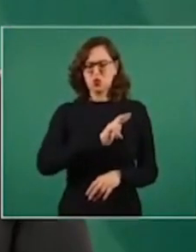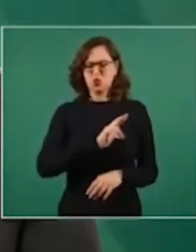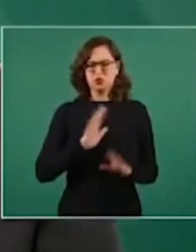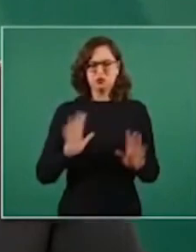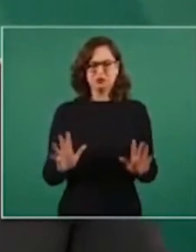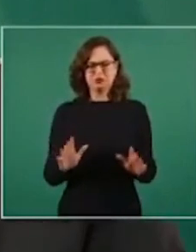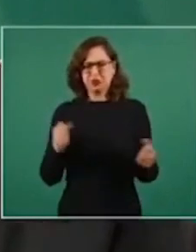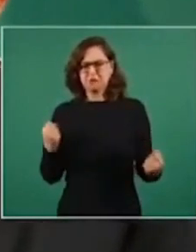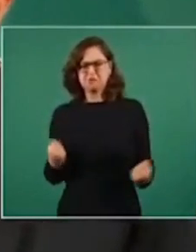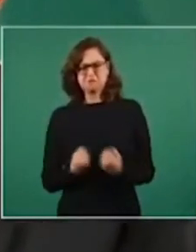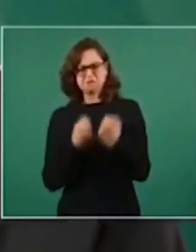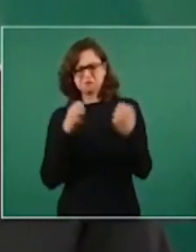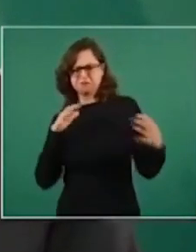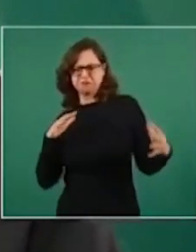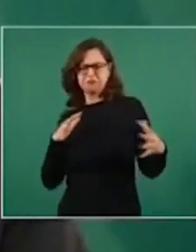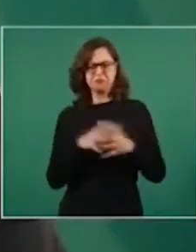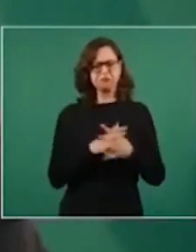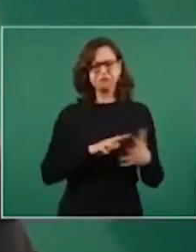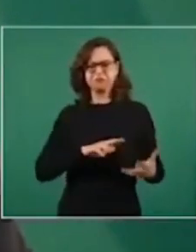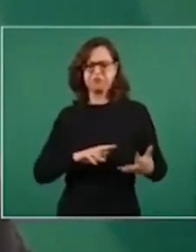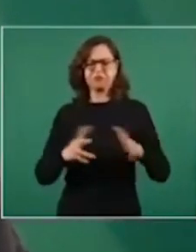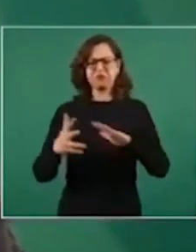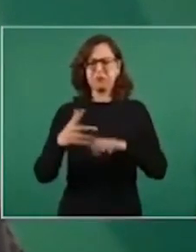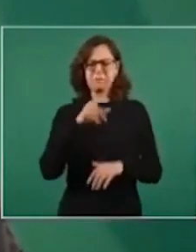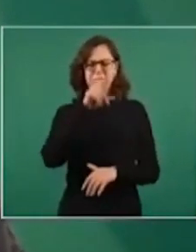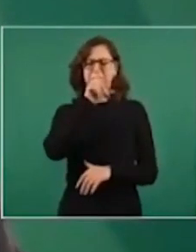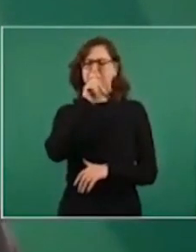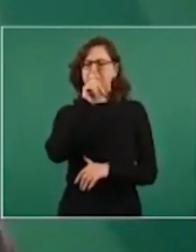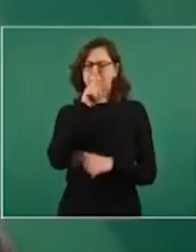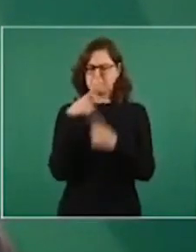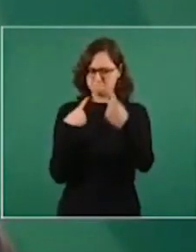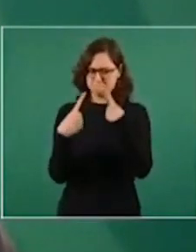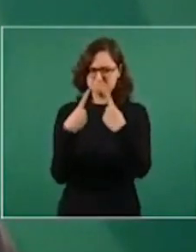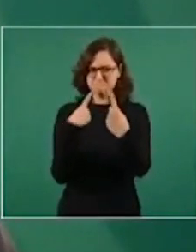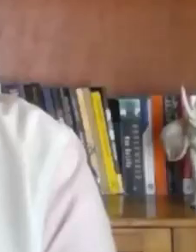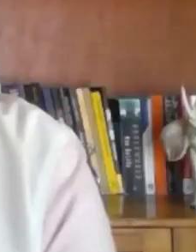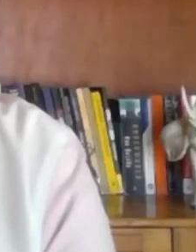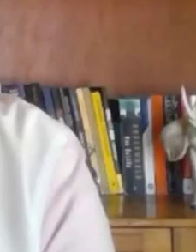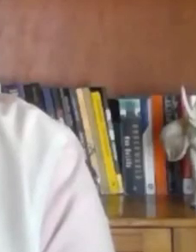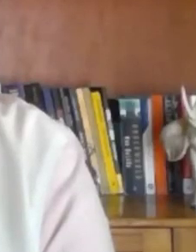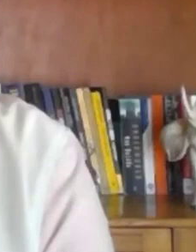sin confrontación, sin violencia, nada más, el puro debate.